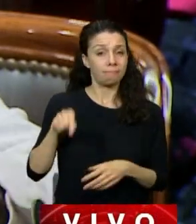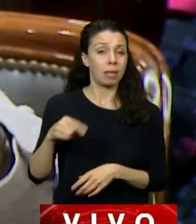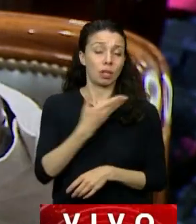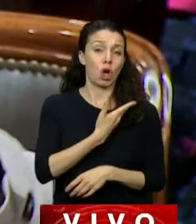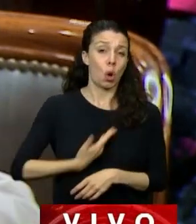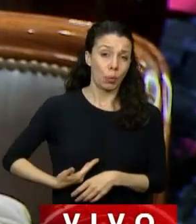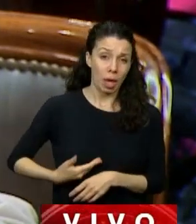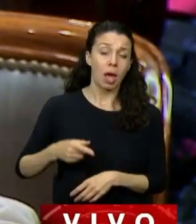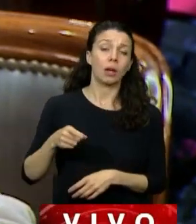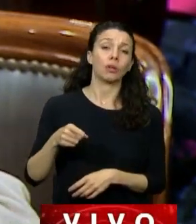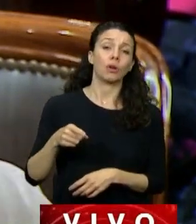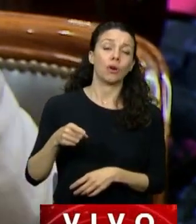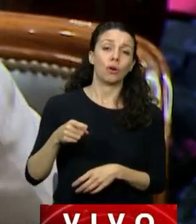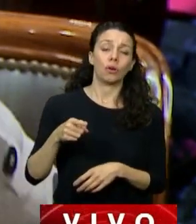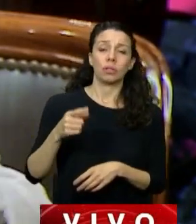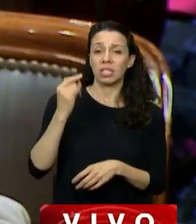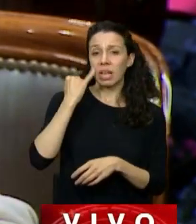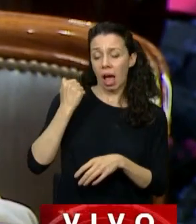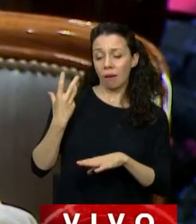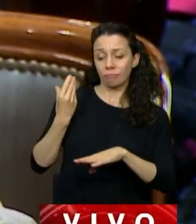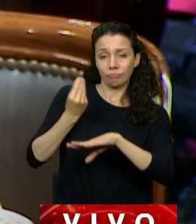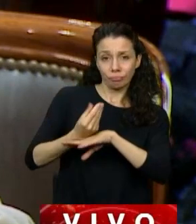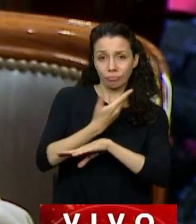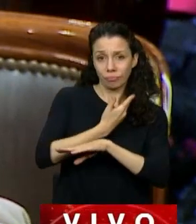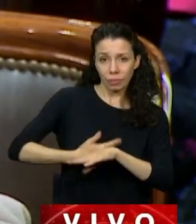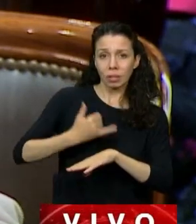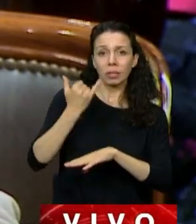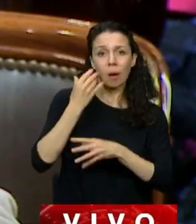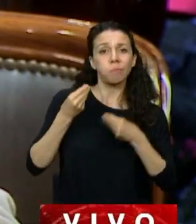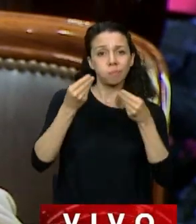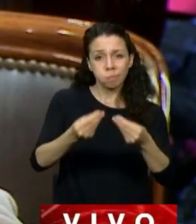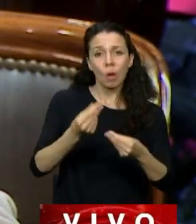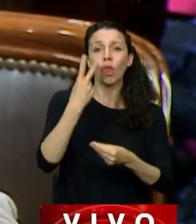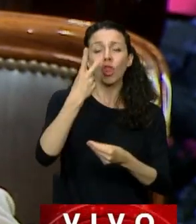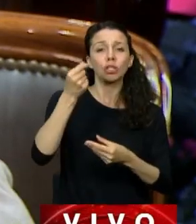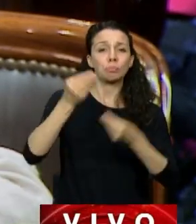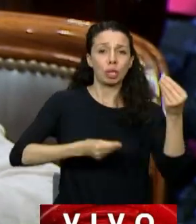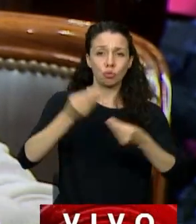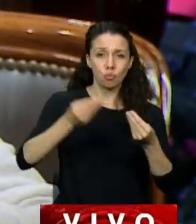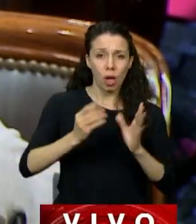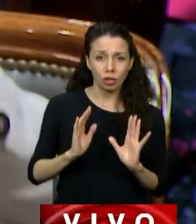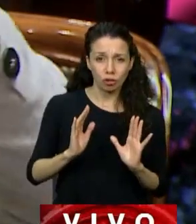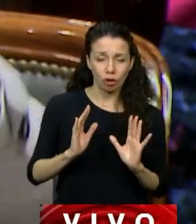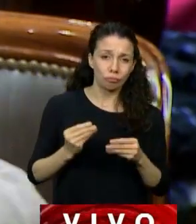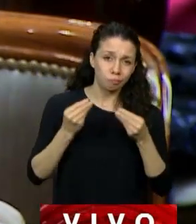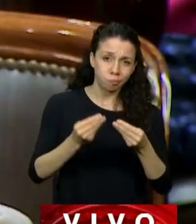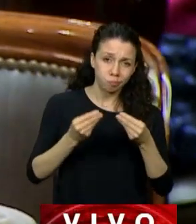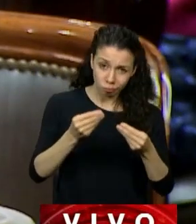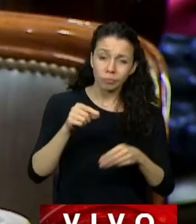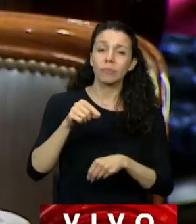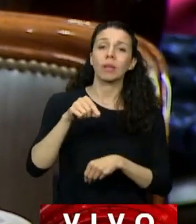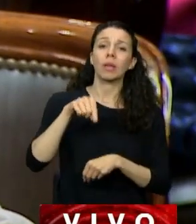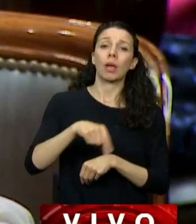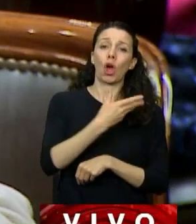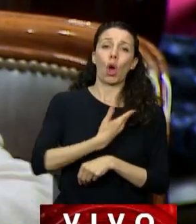gobierno que lleva dentro de su periodo de gestión 2 presupuestos reconducidos. Estamos hablando de un gobierno que solamente en lo que va